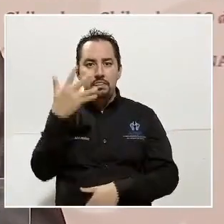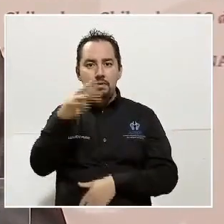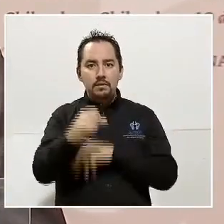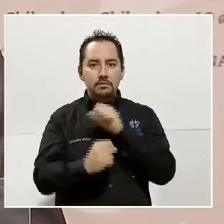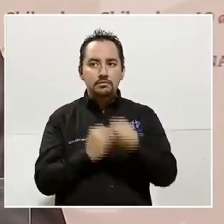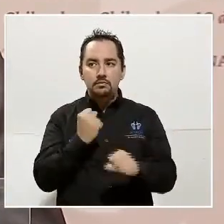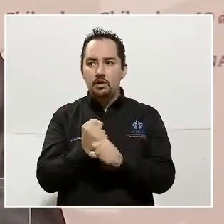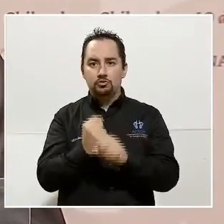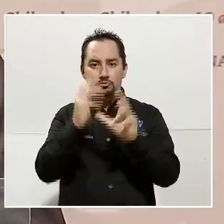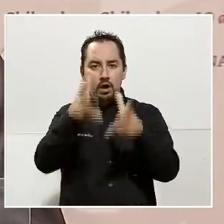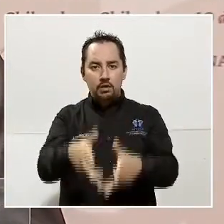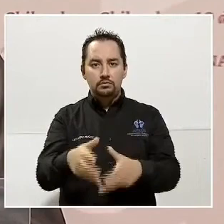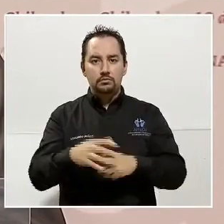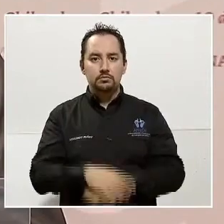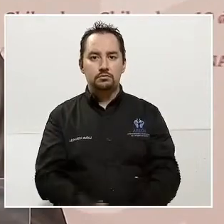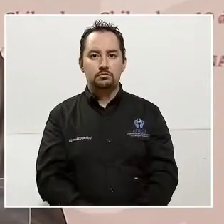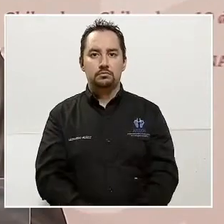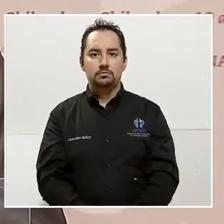años